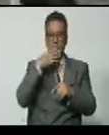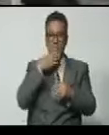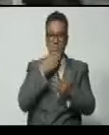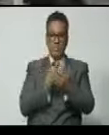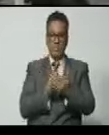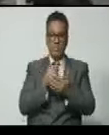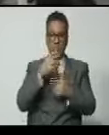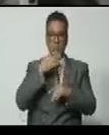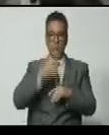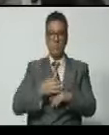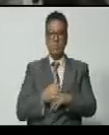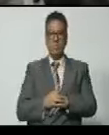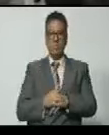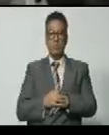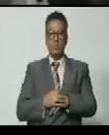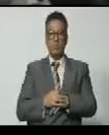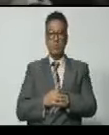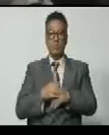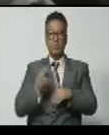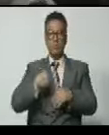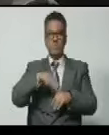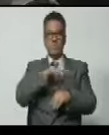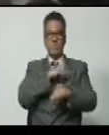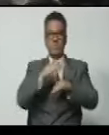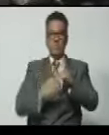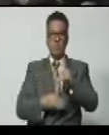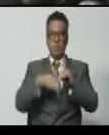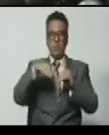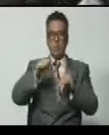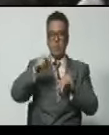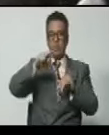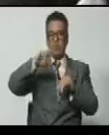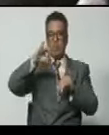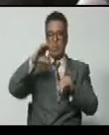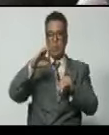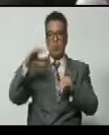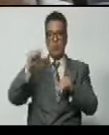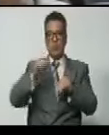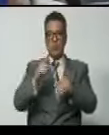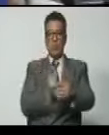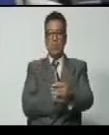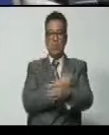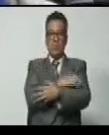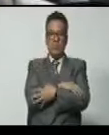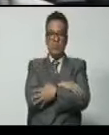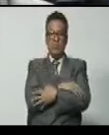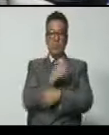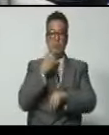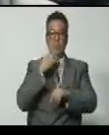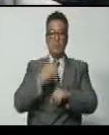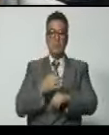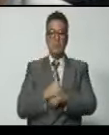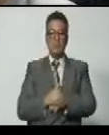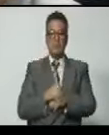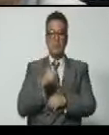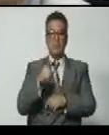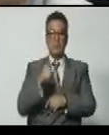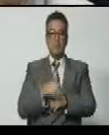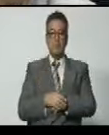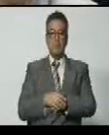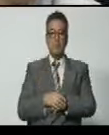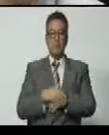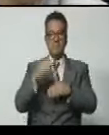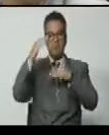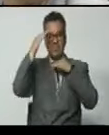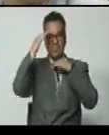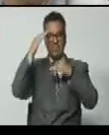Agradecida a la segunda vicepresidenta América Pérez por ese detalle de hermana. Un abrazo para ella, que no le hemos dado el